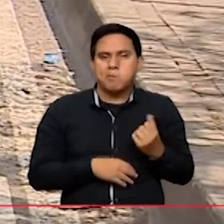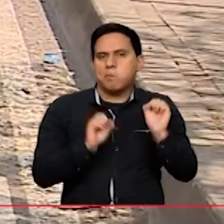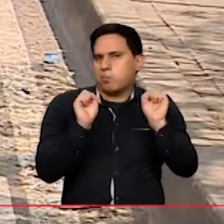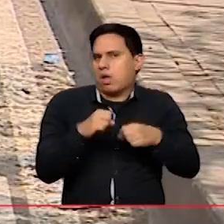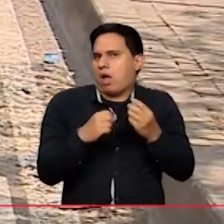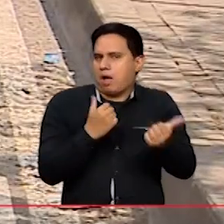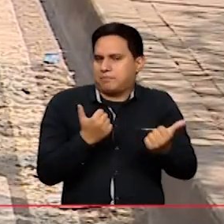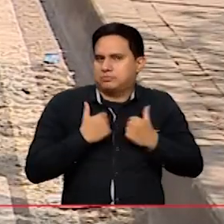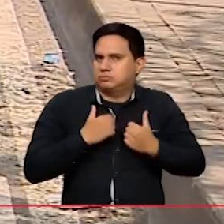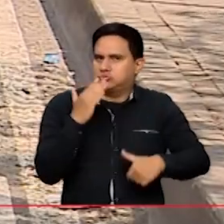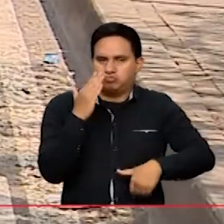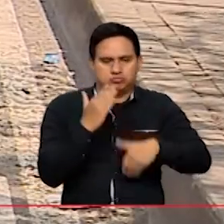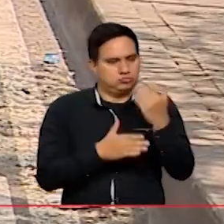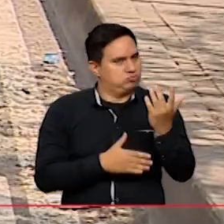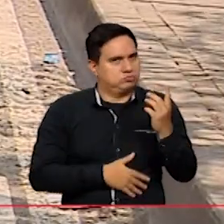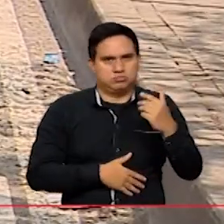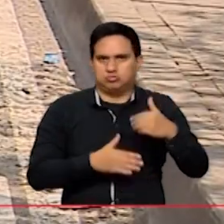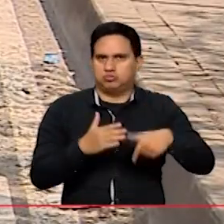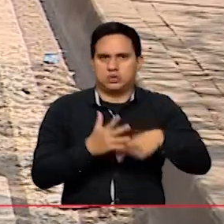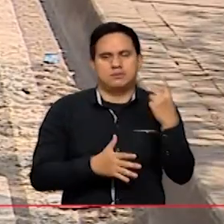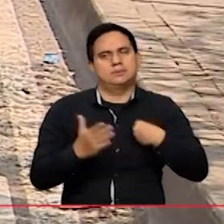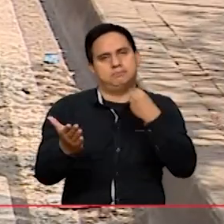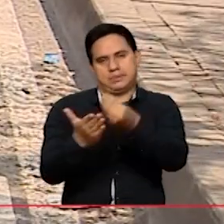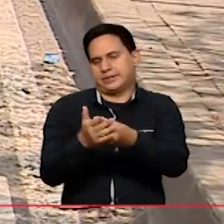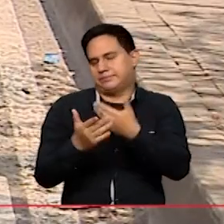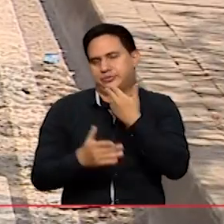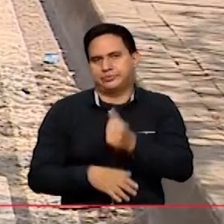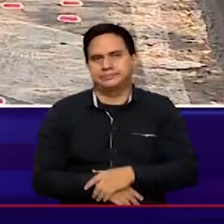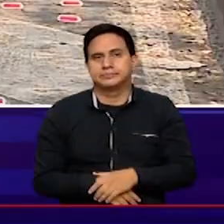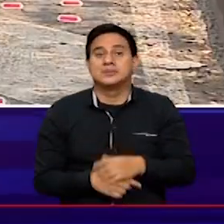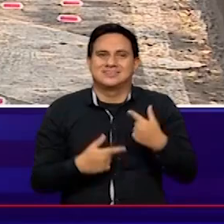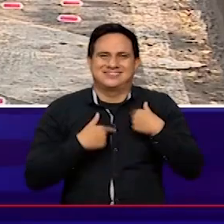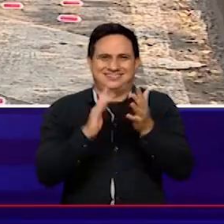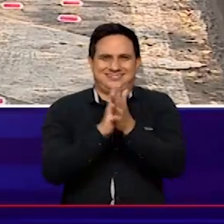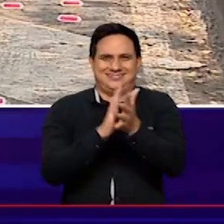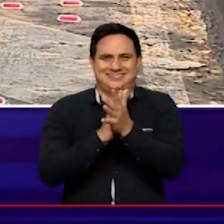esperar hasta el final. Es la información